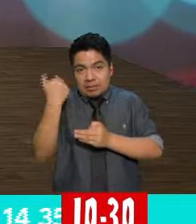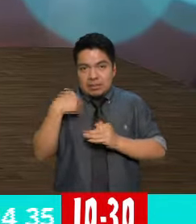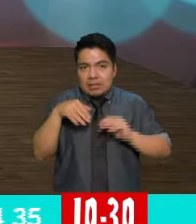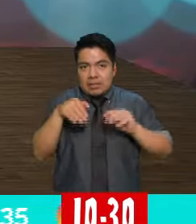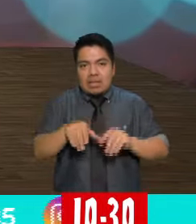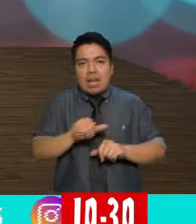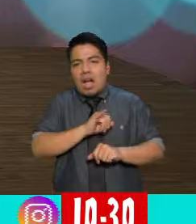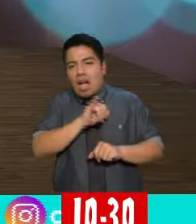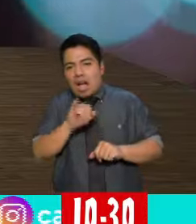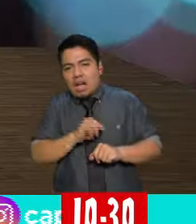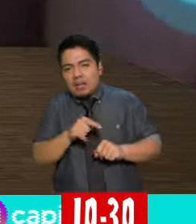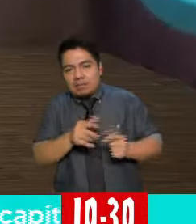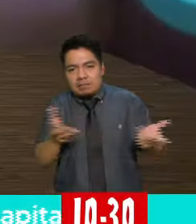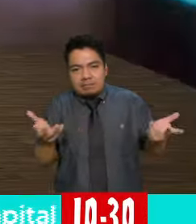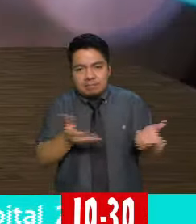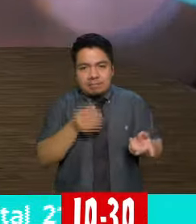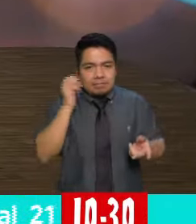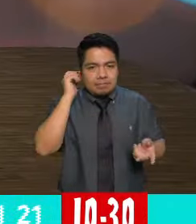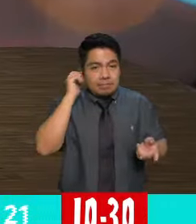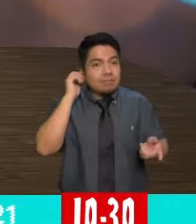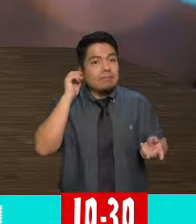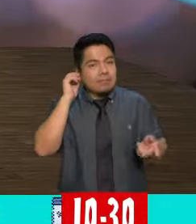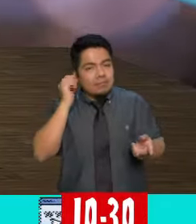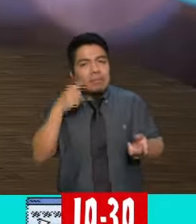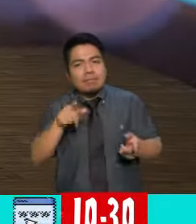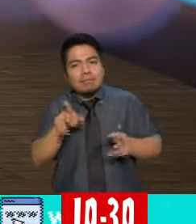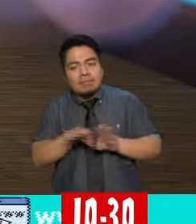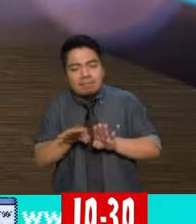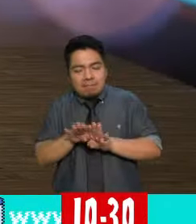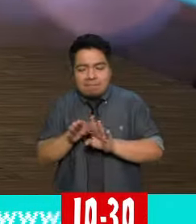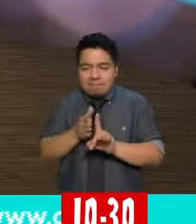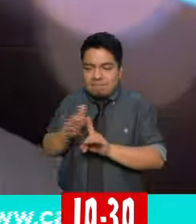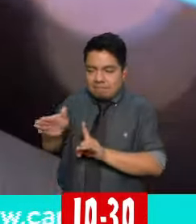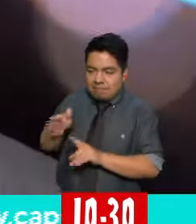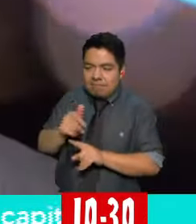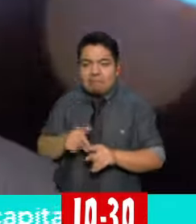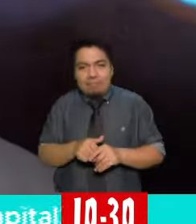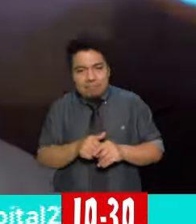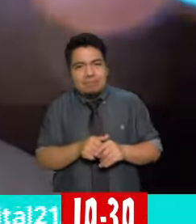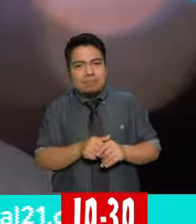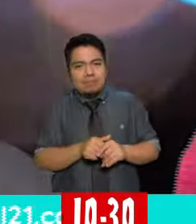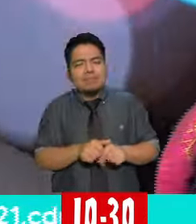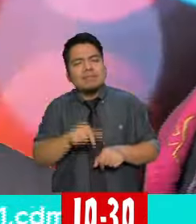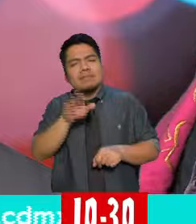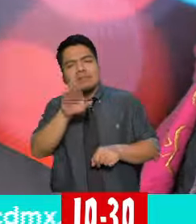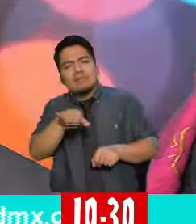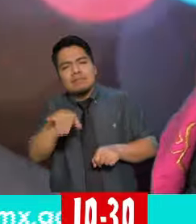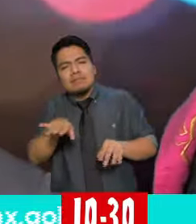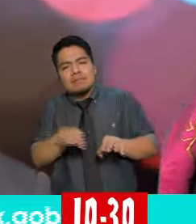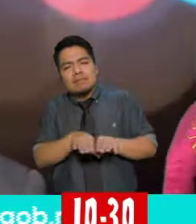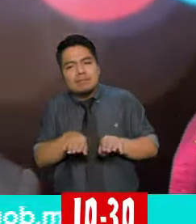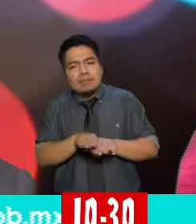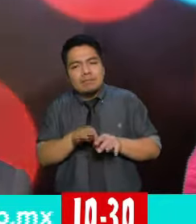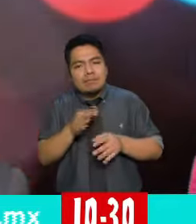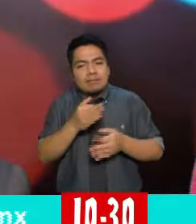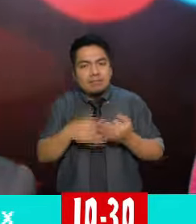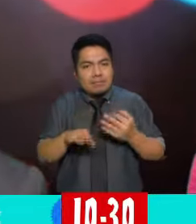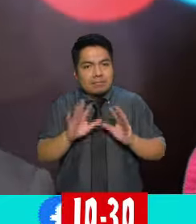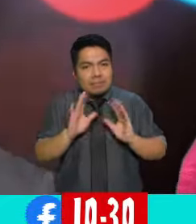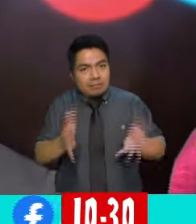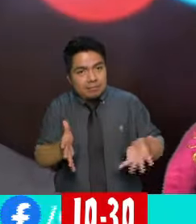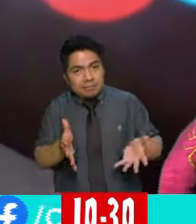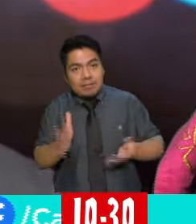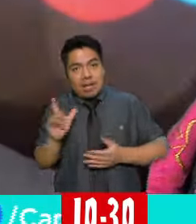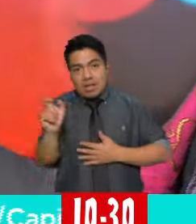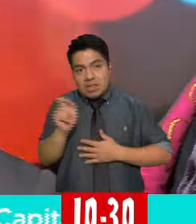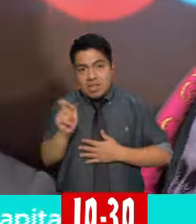le gustó lo que hacían. No, sí, pero tenía su otra prioridad. Sí, oiga, ¿pero quién se sacó el melate? ¿Se consiguió una